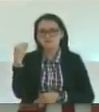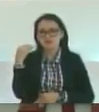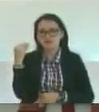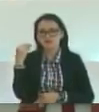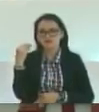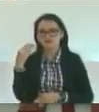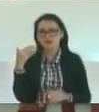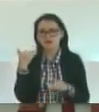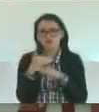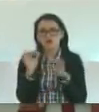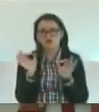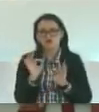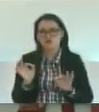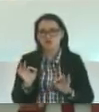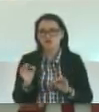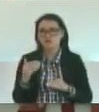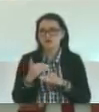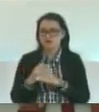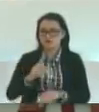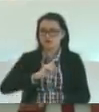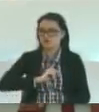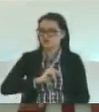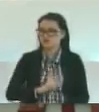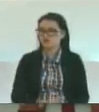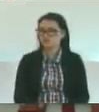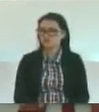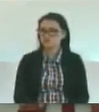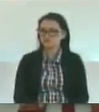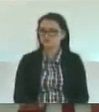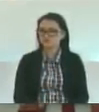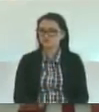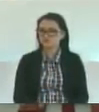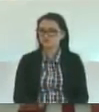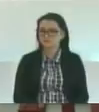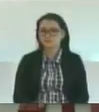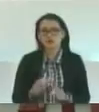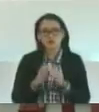la misma forma que actúo y pienso yo. ¿Qué mundo nos espera?